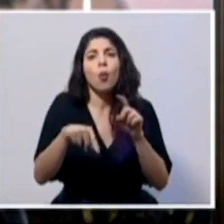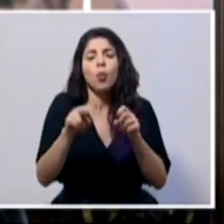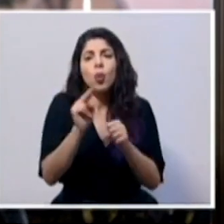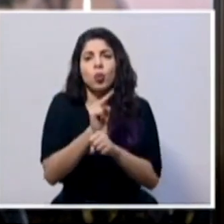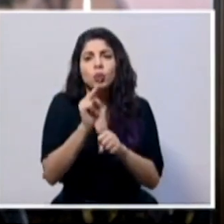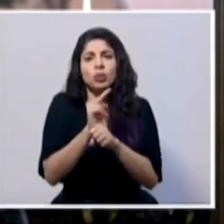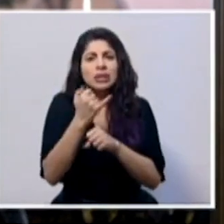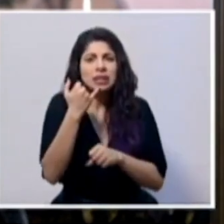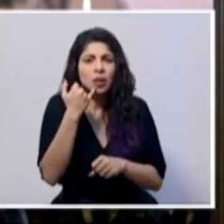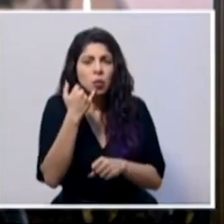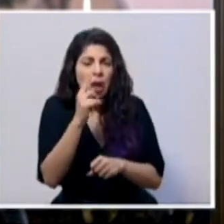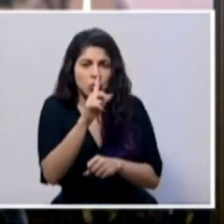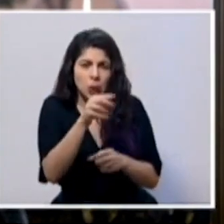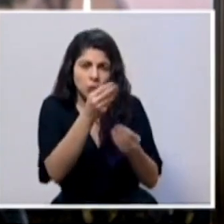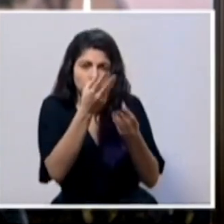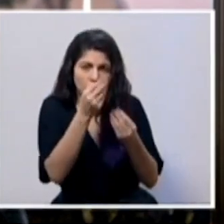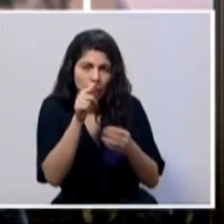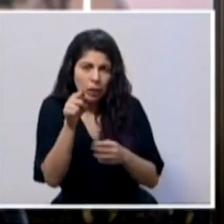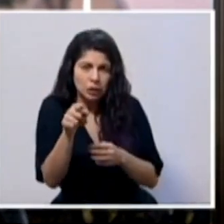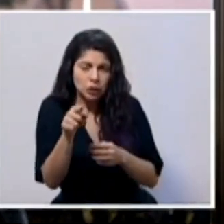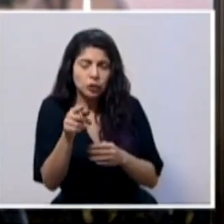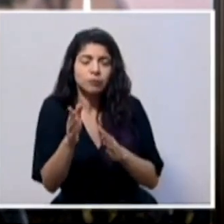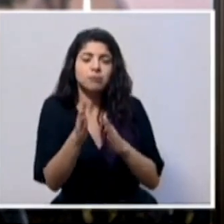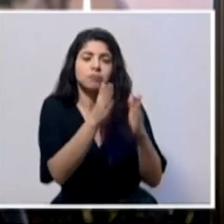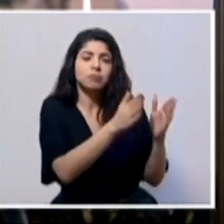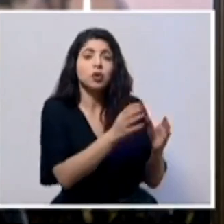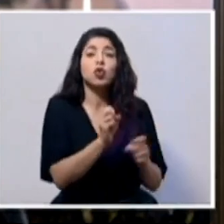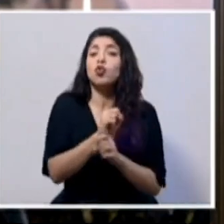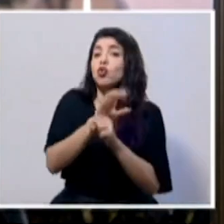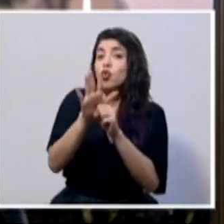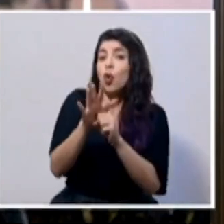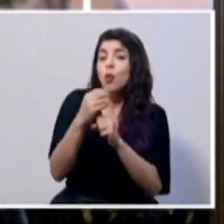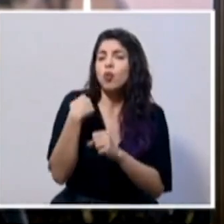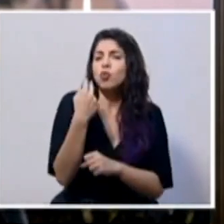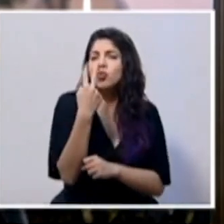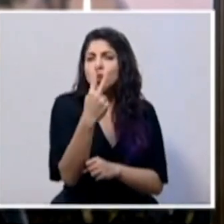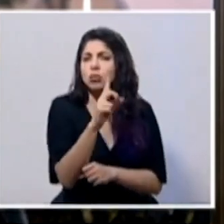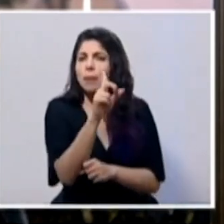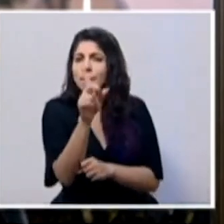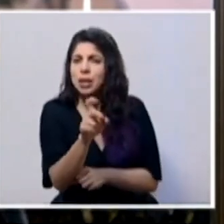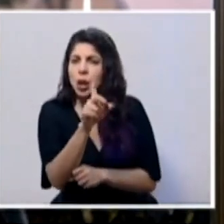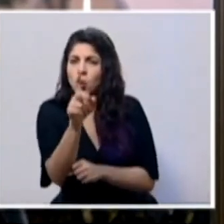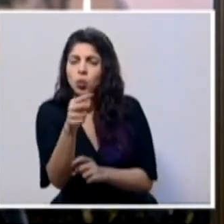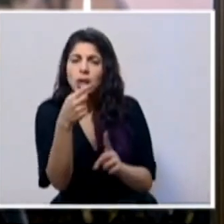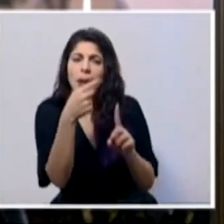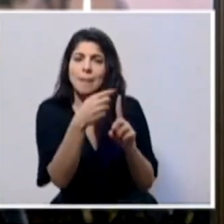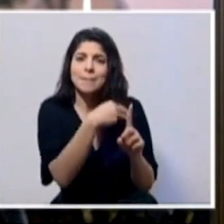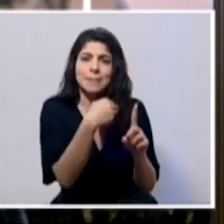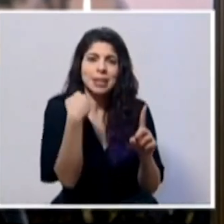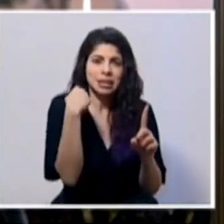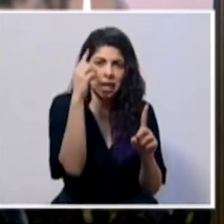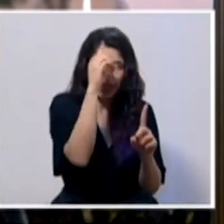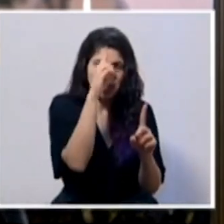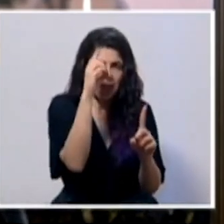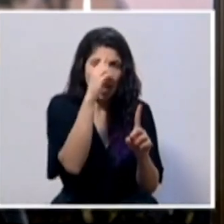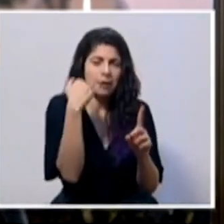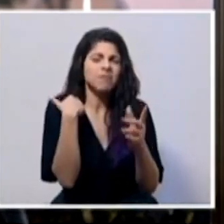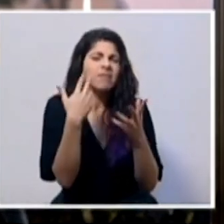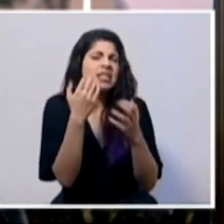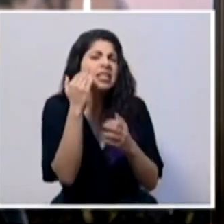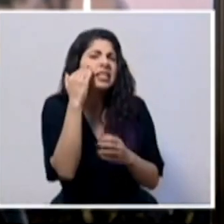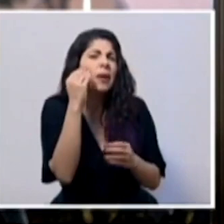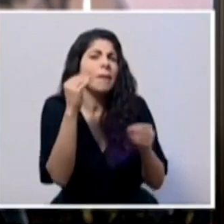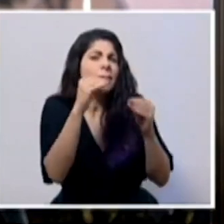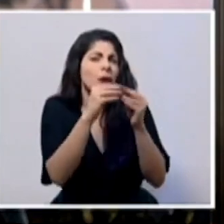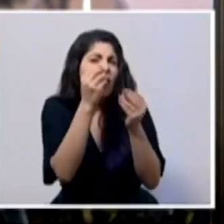utilizar sus celulares. Respecto a COVID, mis dos preguntas van dirigidas al ministro don Daniel Salas. Primero, queremos saber un poco más